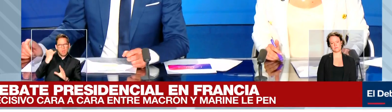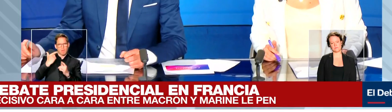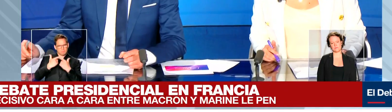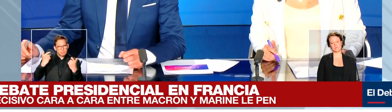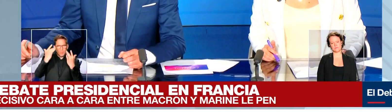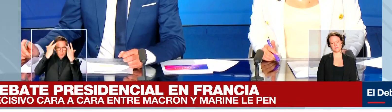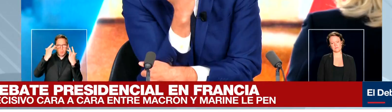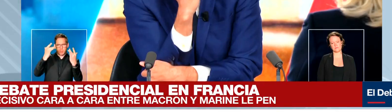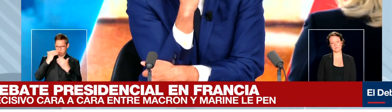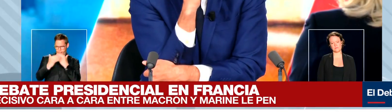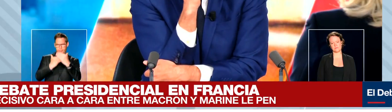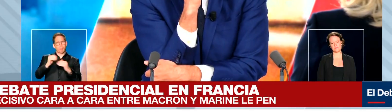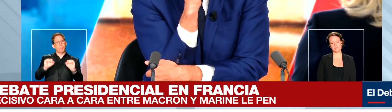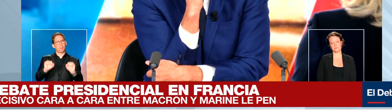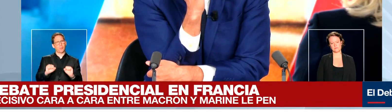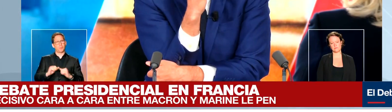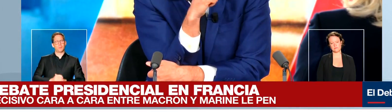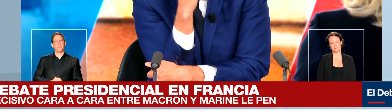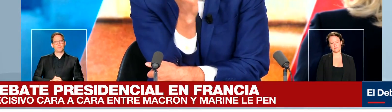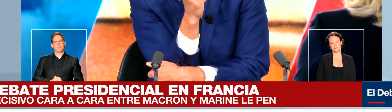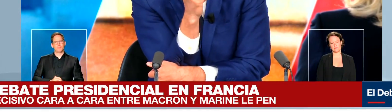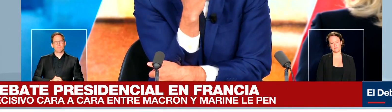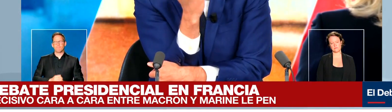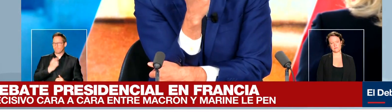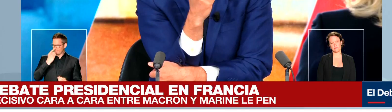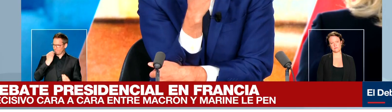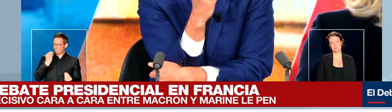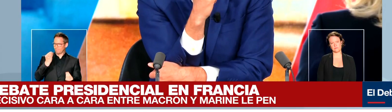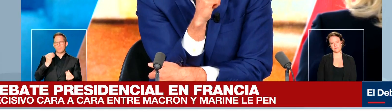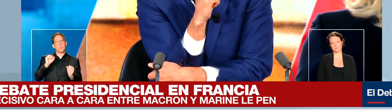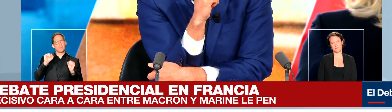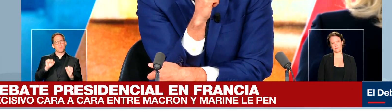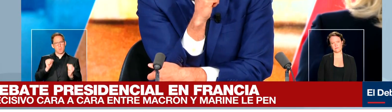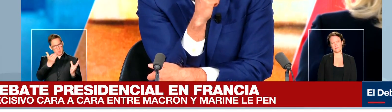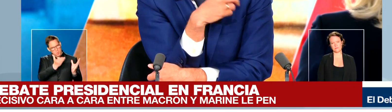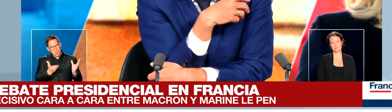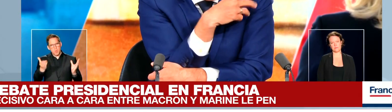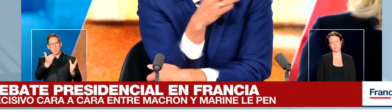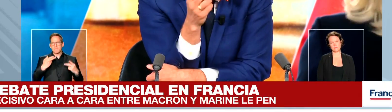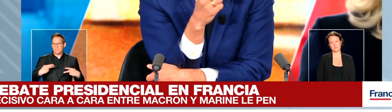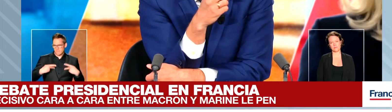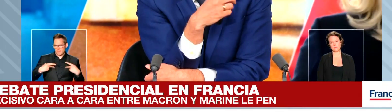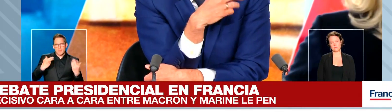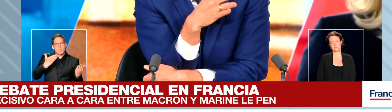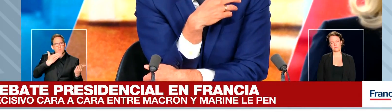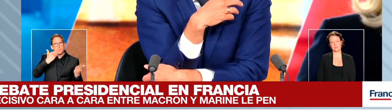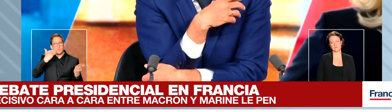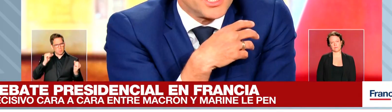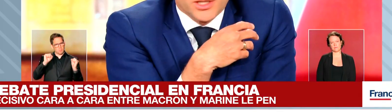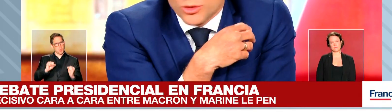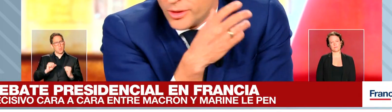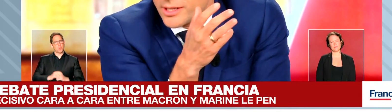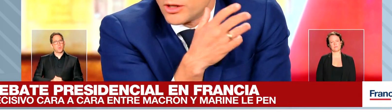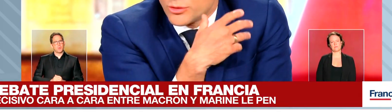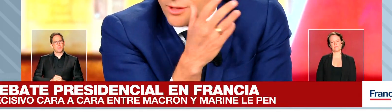investigación, por su cultura. Y creo también que podemos y debemos mejorar la vida cotidiana por los